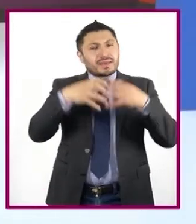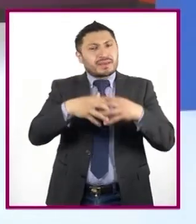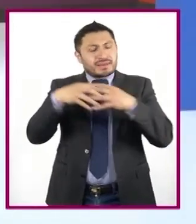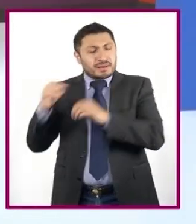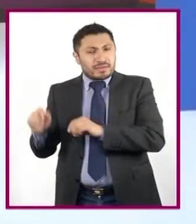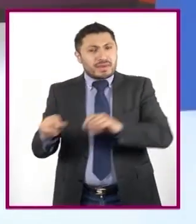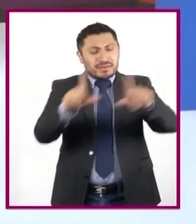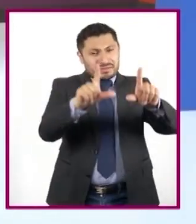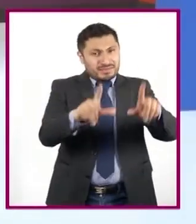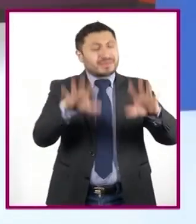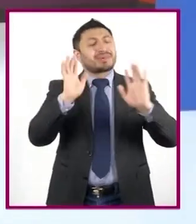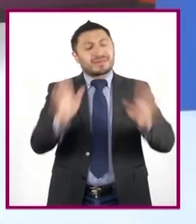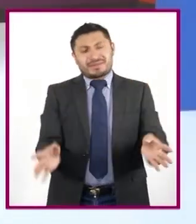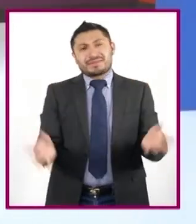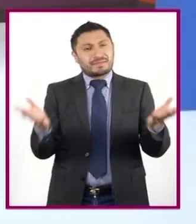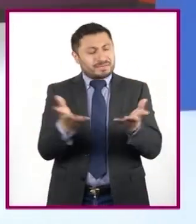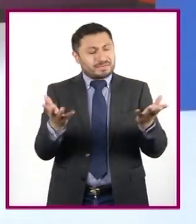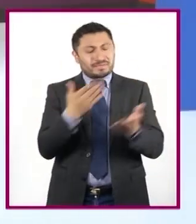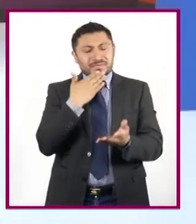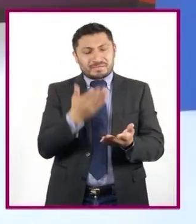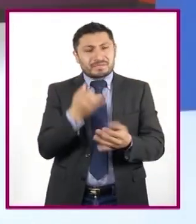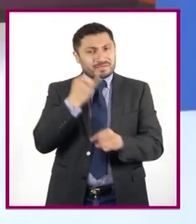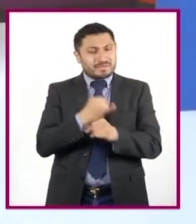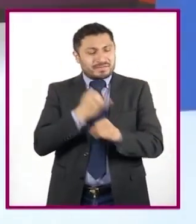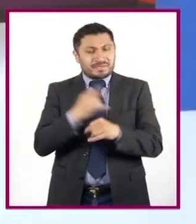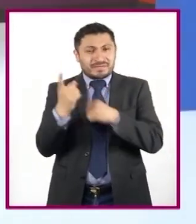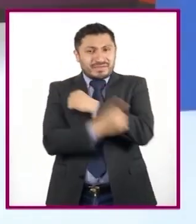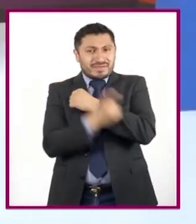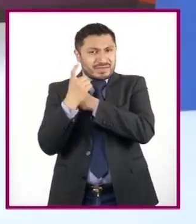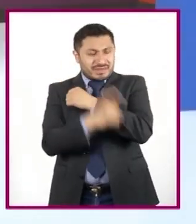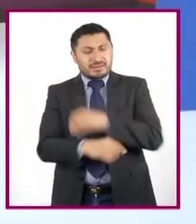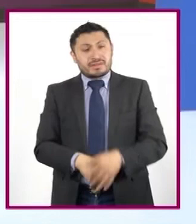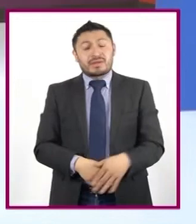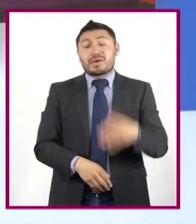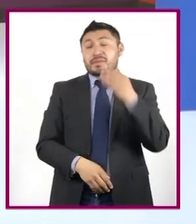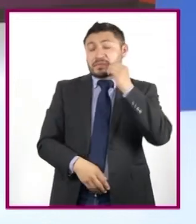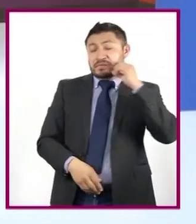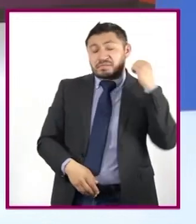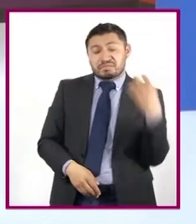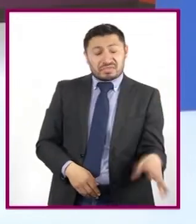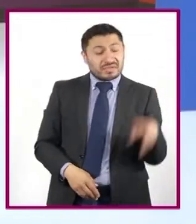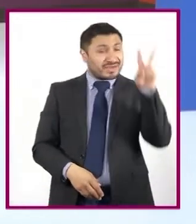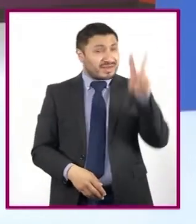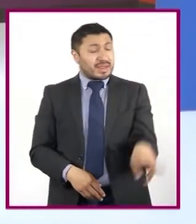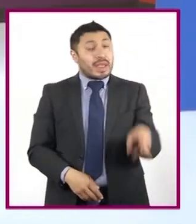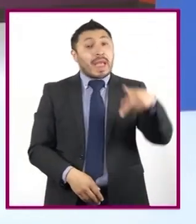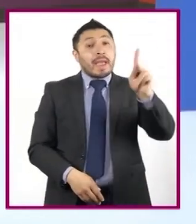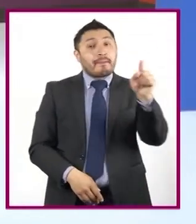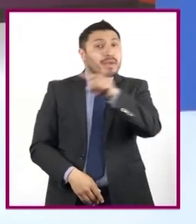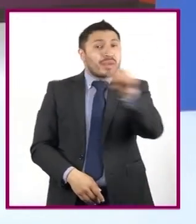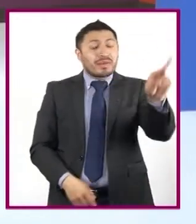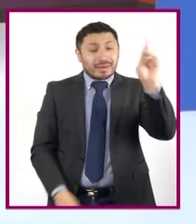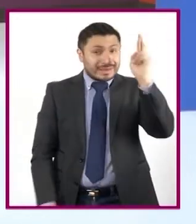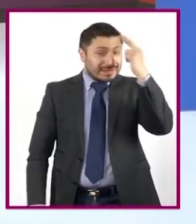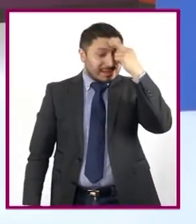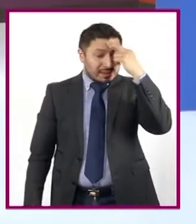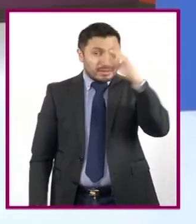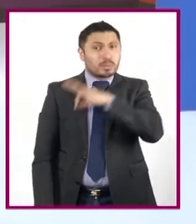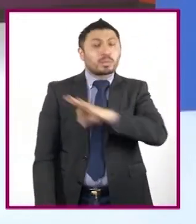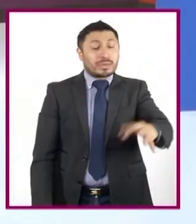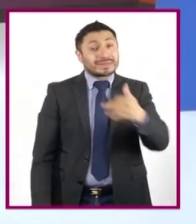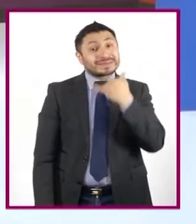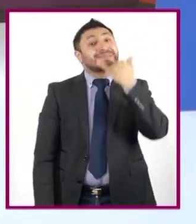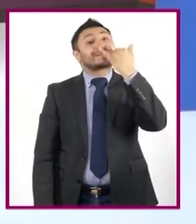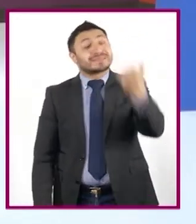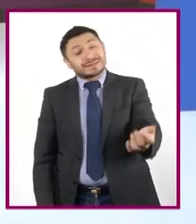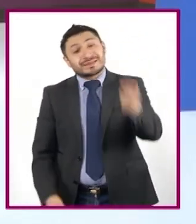la referencia ya construida. Eso está buenísimo, maestra. Sin embargo, recuerden que podemos equivocarnos